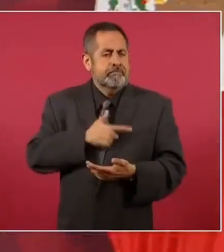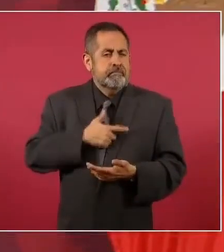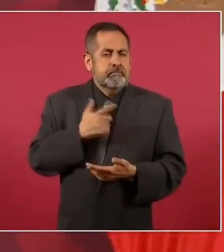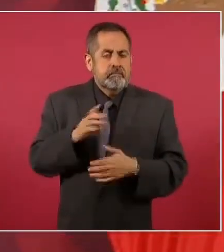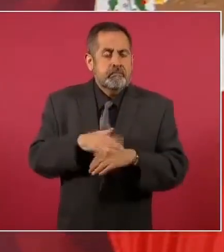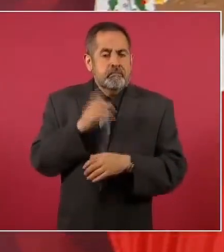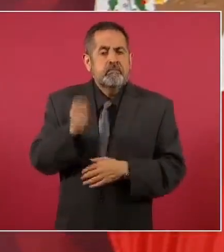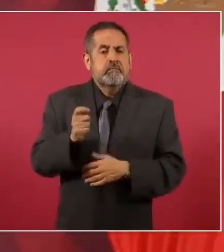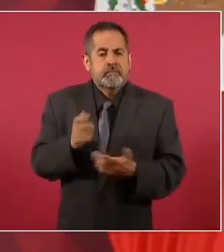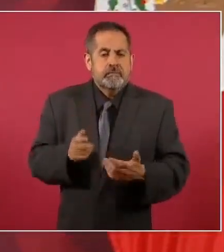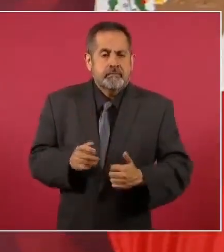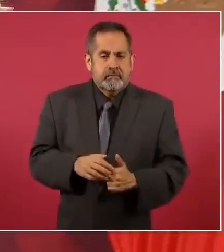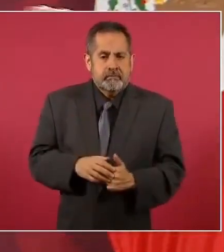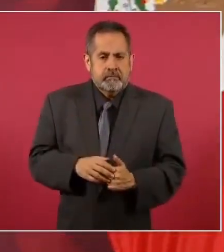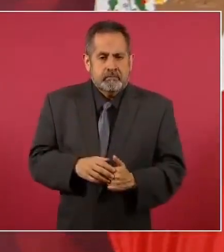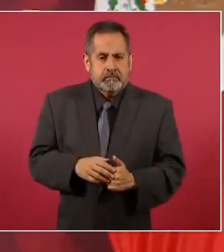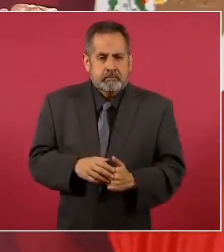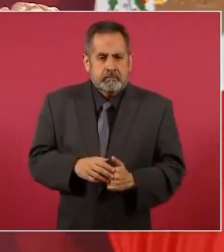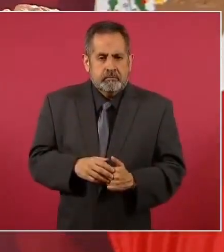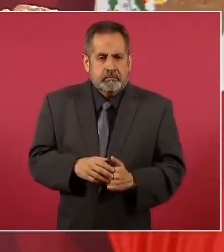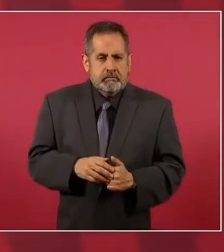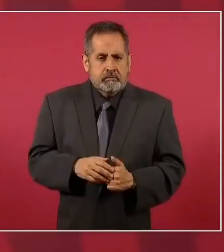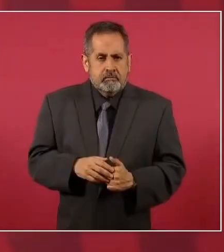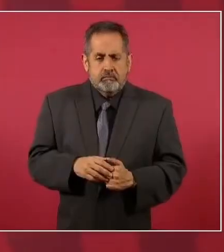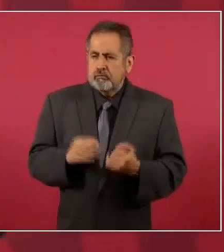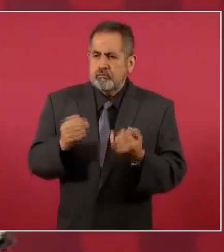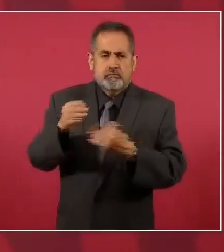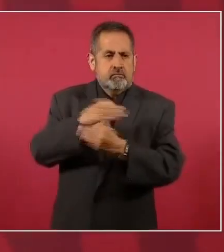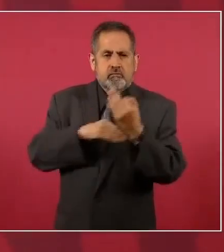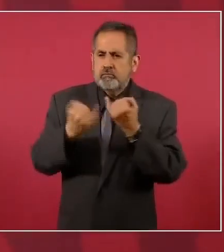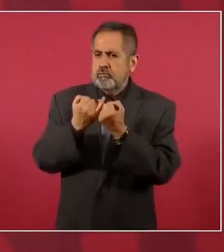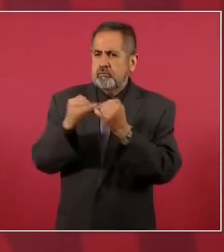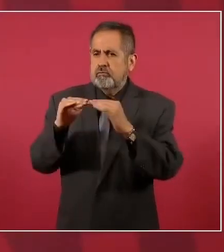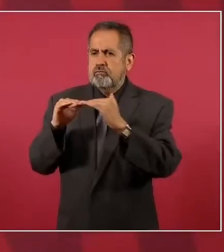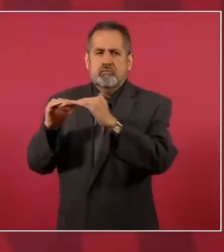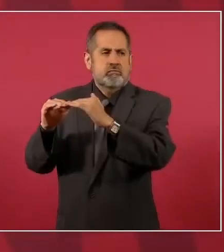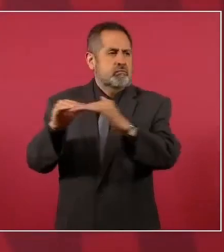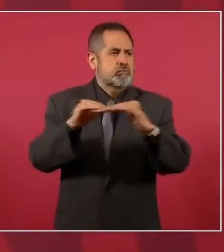porque esa es una muestra de que somos iguales.